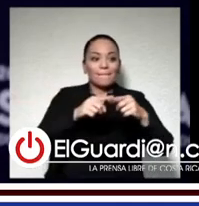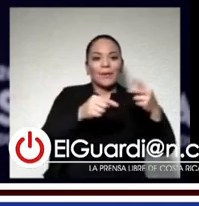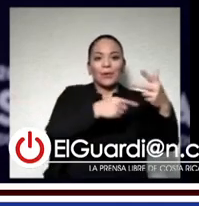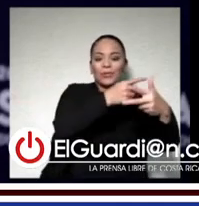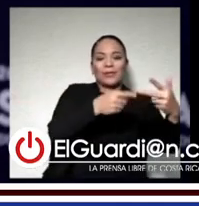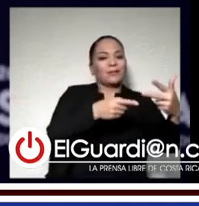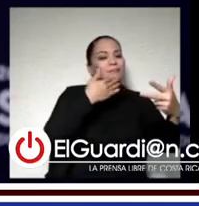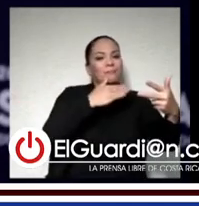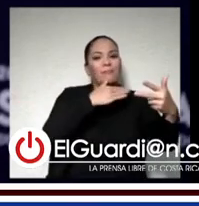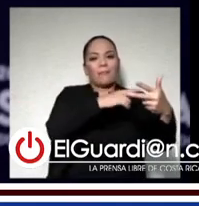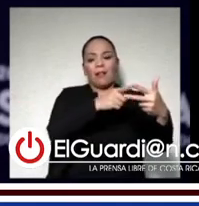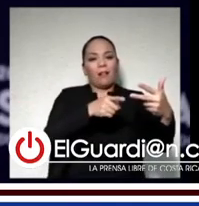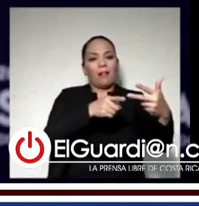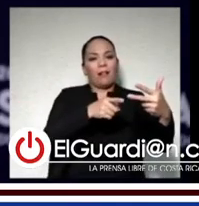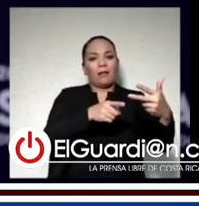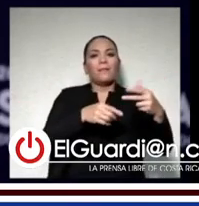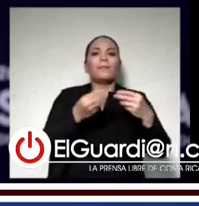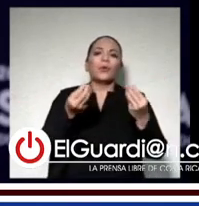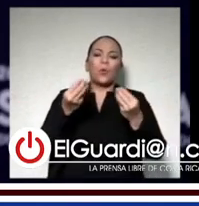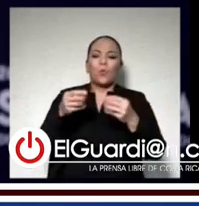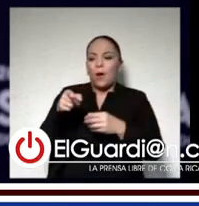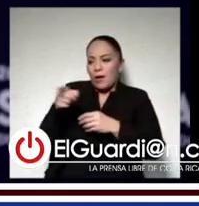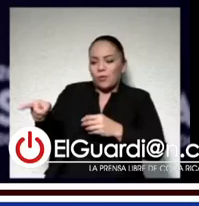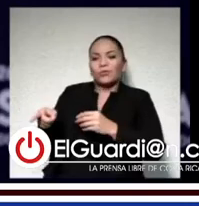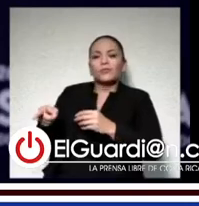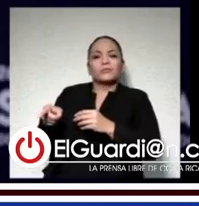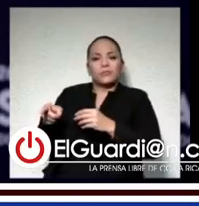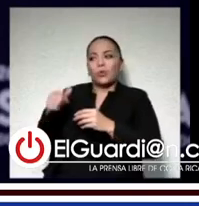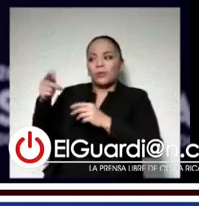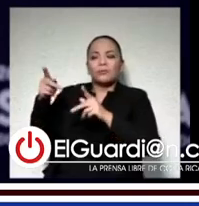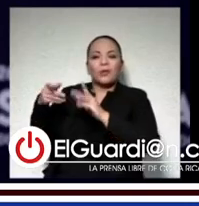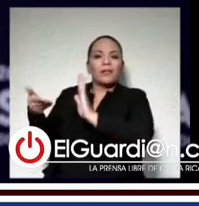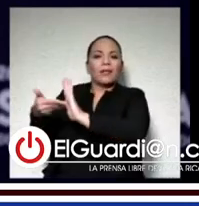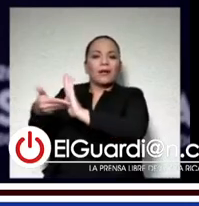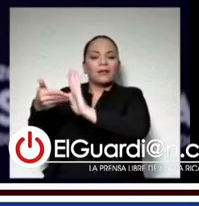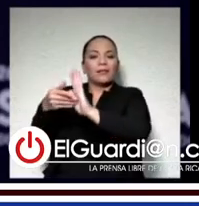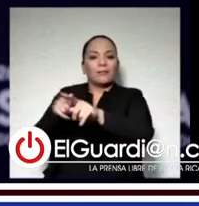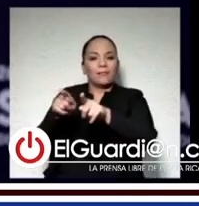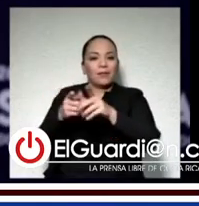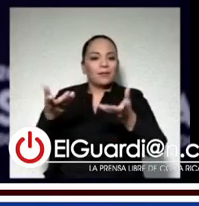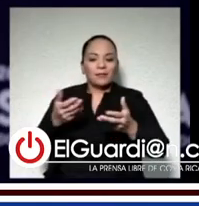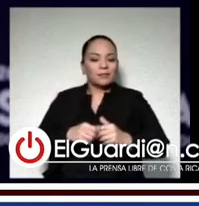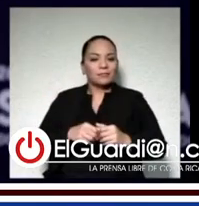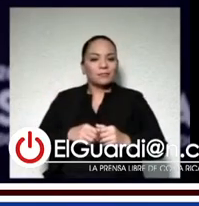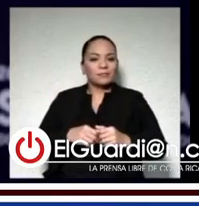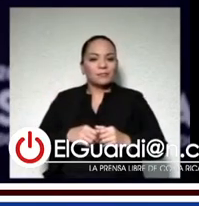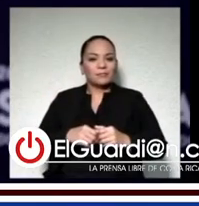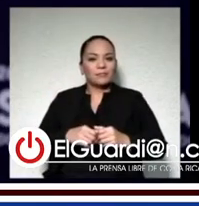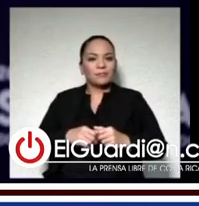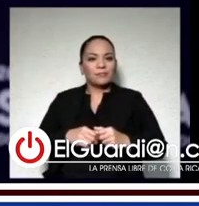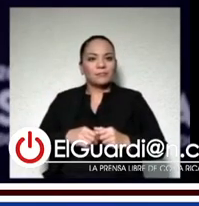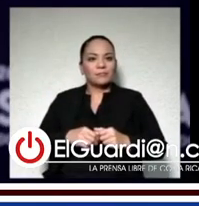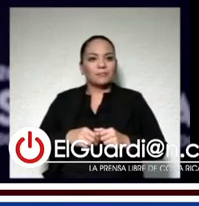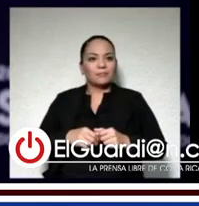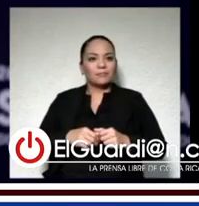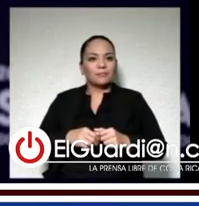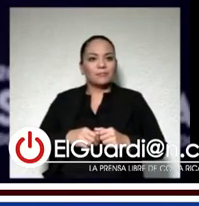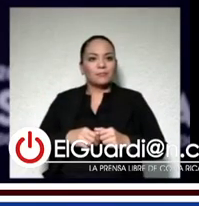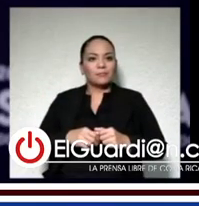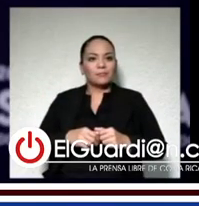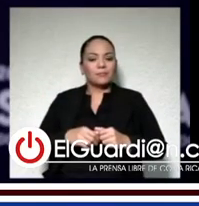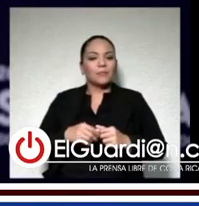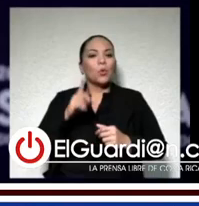les hacen a ellos y estar sentados respondiendo cosas que no tienen relevancia la mayoría del tiempo, esa única persona casi que